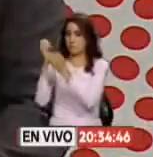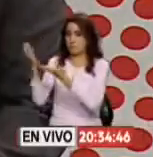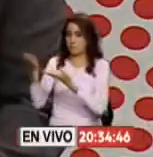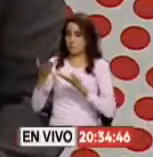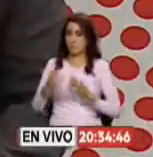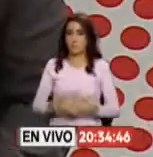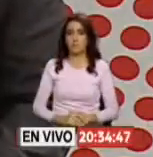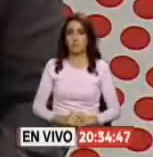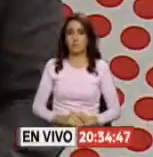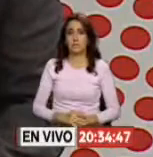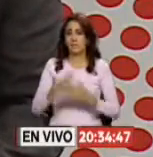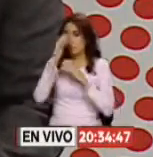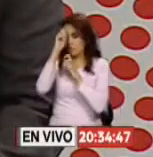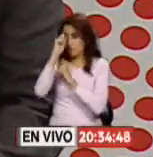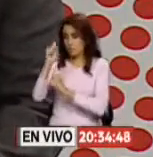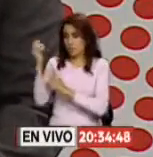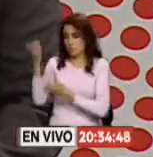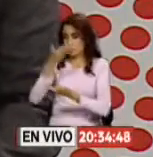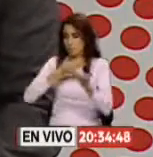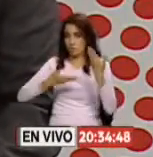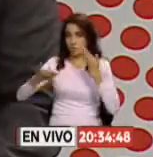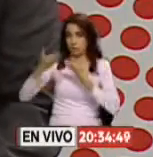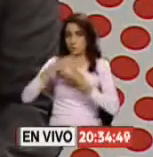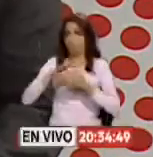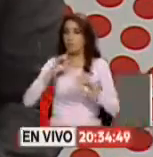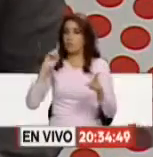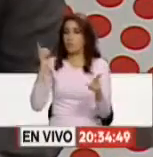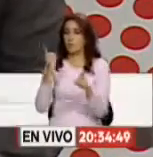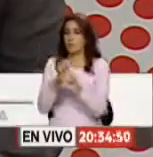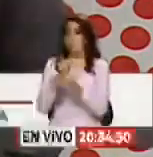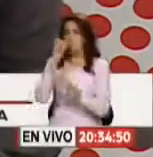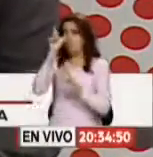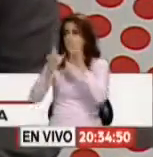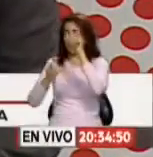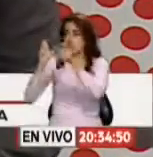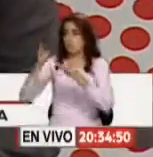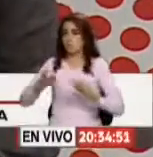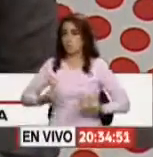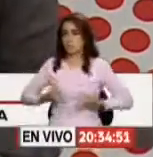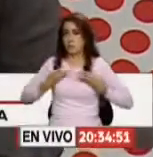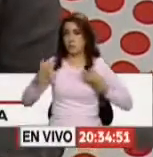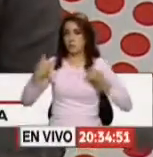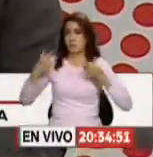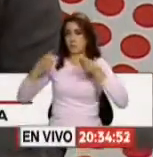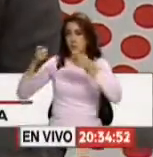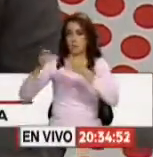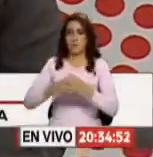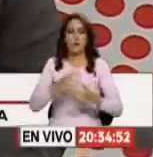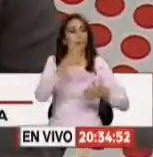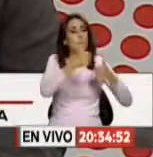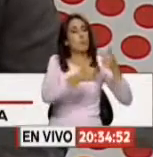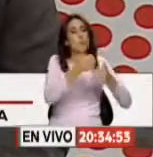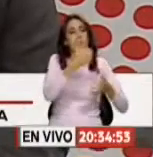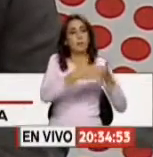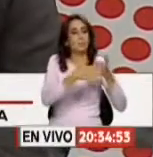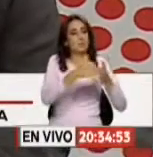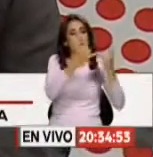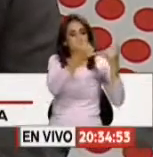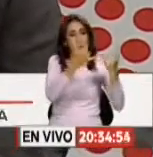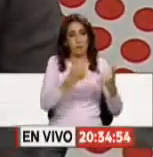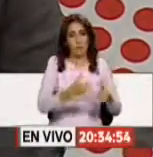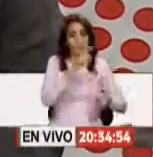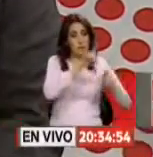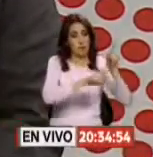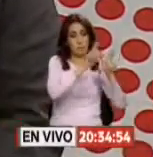invitación. Es un honor estar acá compartiendo la realidad que viven estos pacientes día a día. ¿Cuál es el problema que están enfrentando ahora